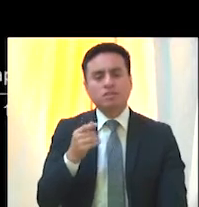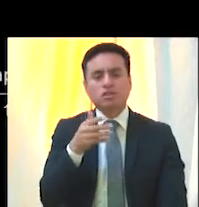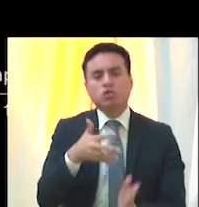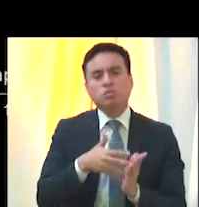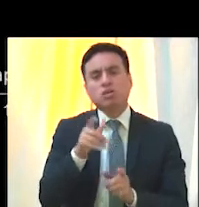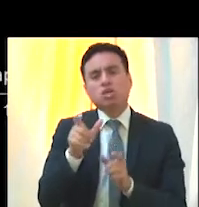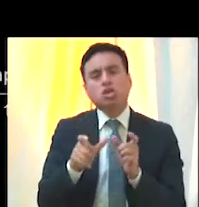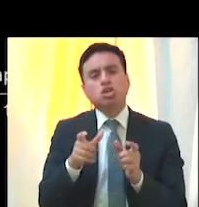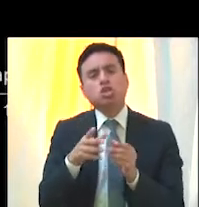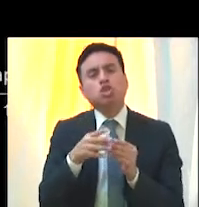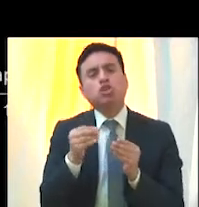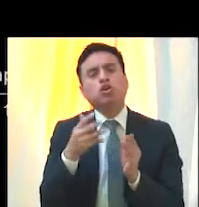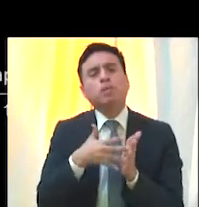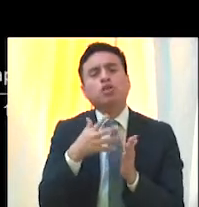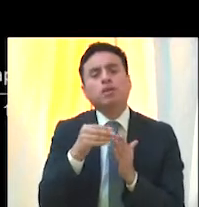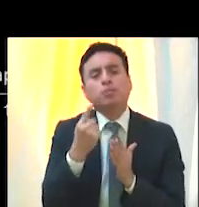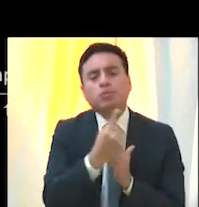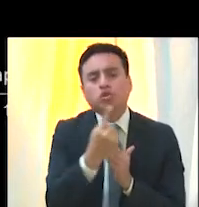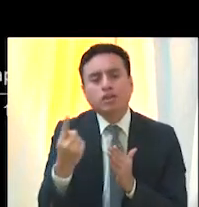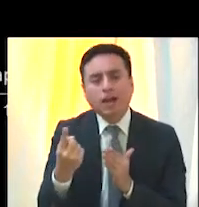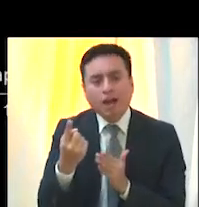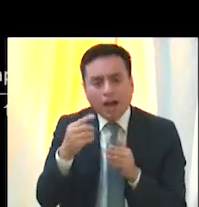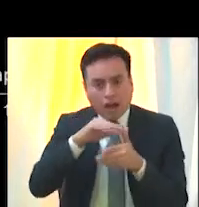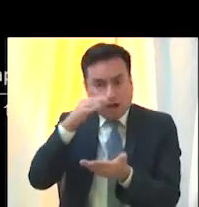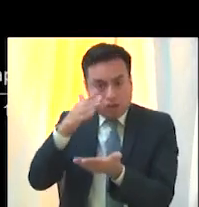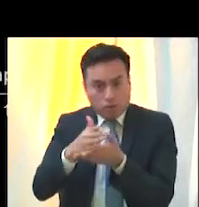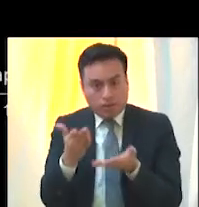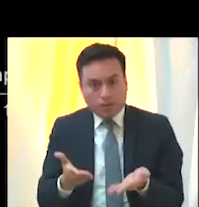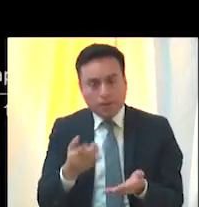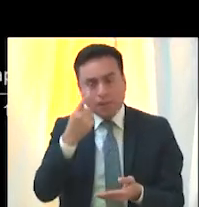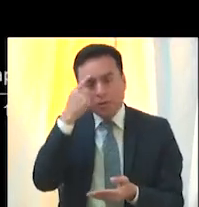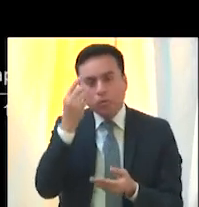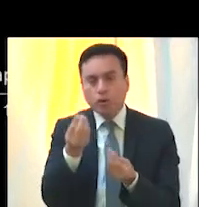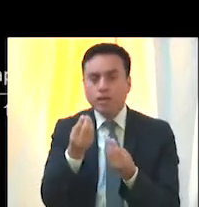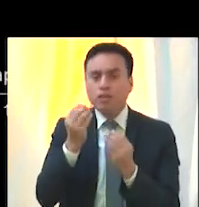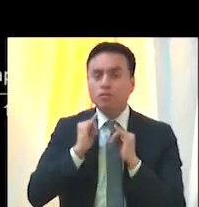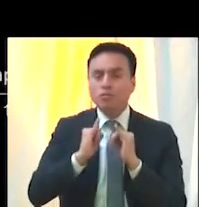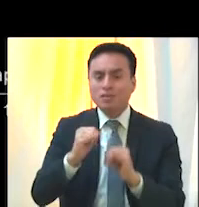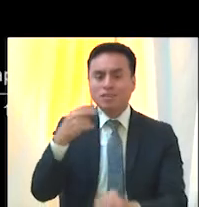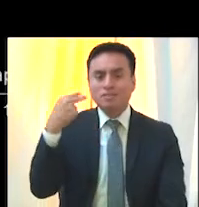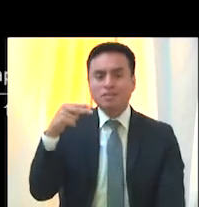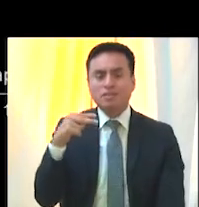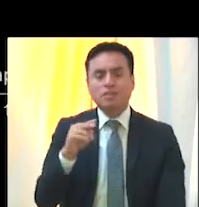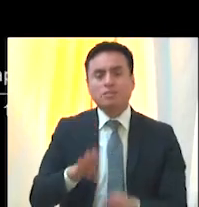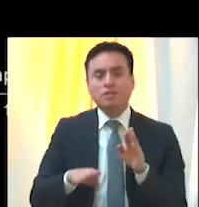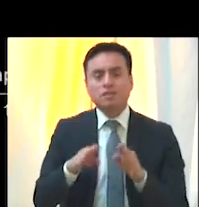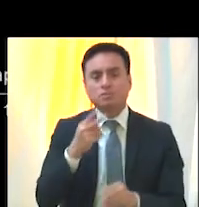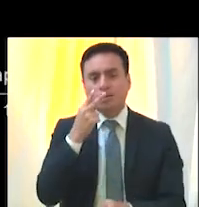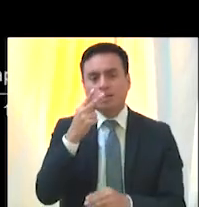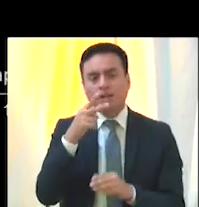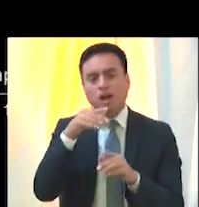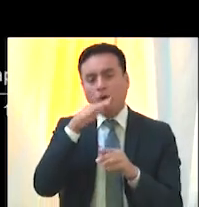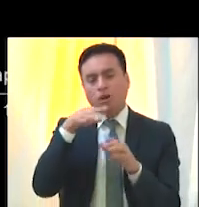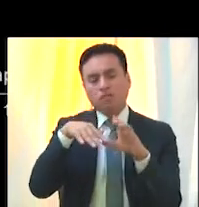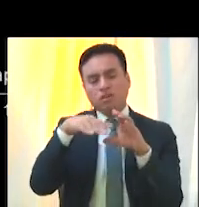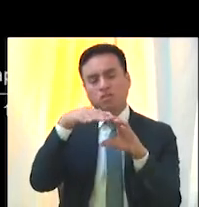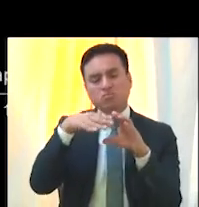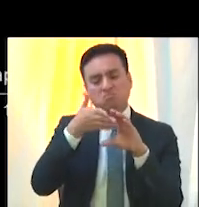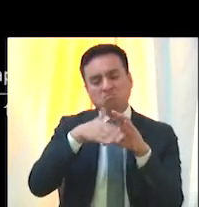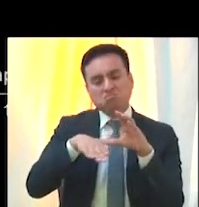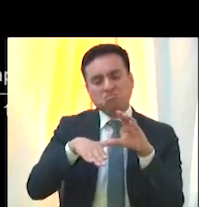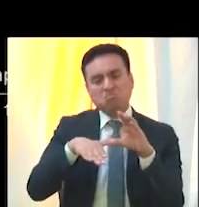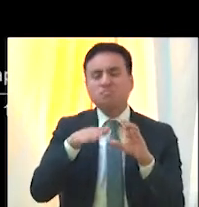$5,000 o menos per cápita, hasta la actualidad. La buena noticia, y también acá depende de si ustedes quieren ver el vaso medio lleno o medio vacío, es que